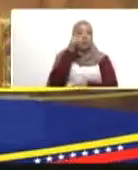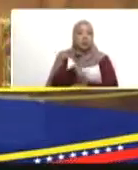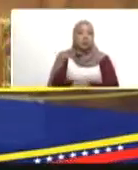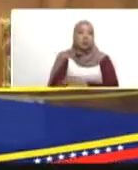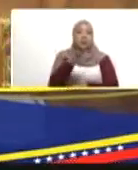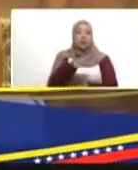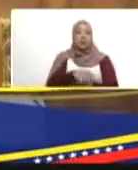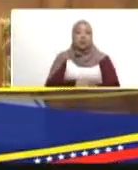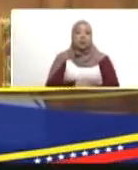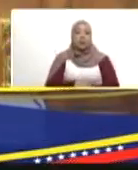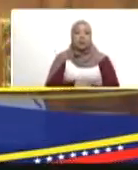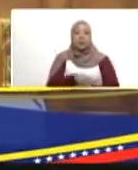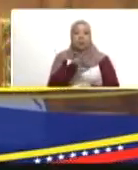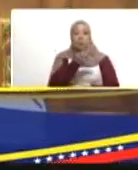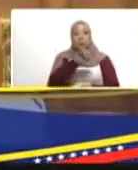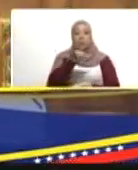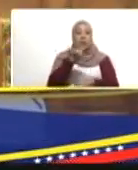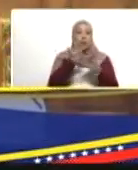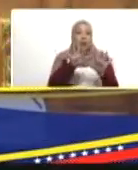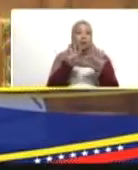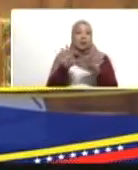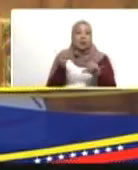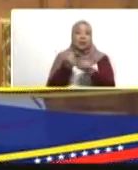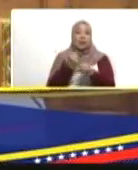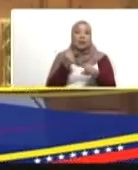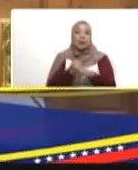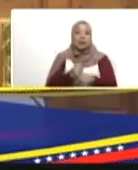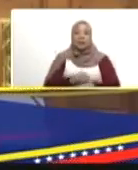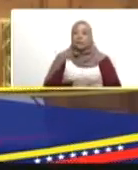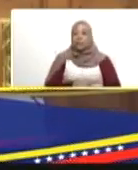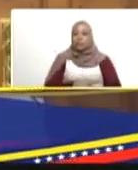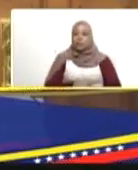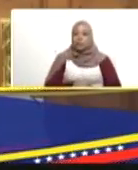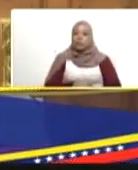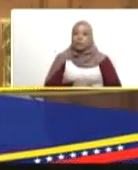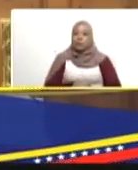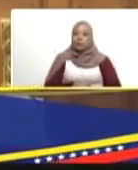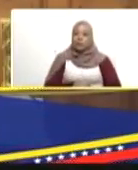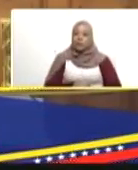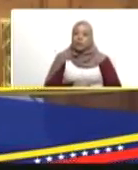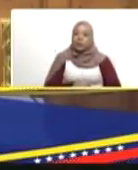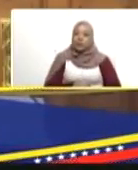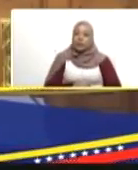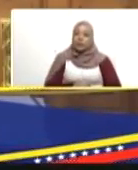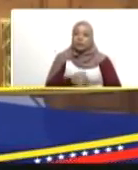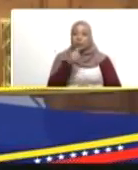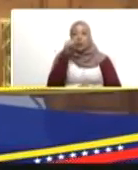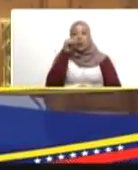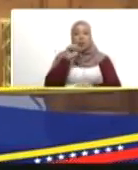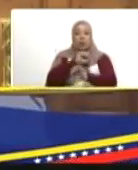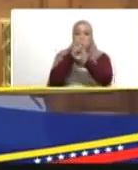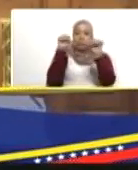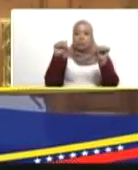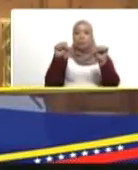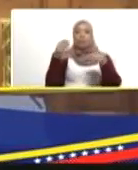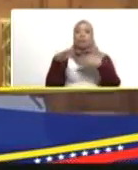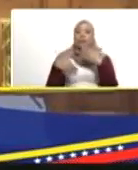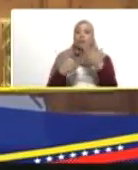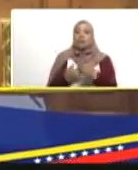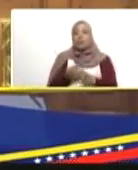3.9 es un buen detalle que nos podemos convertir en exportadores netos de carne más temprano que